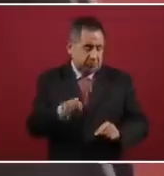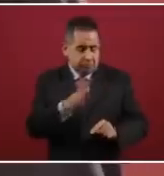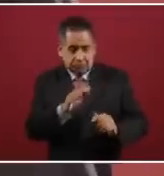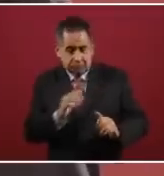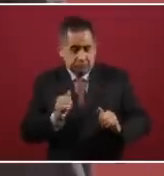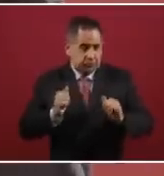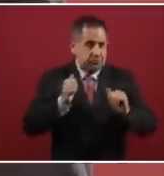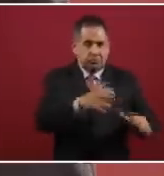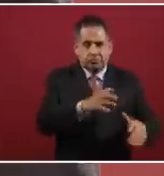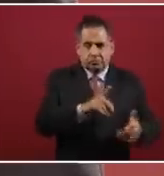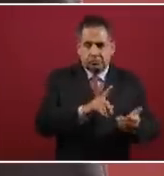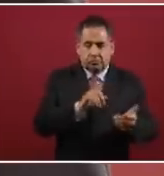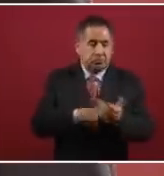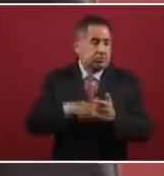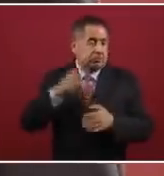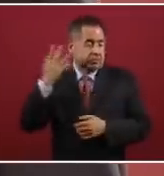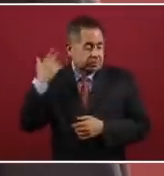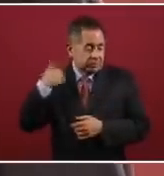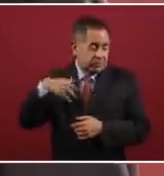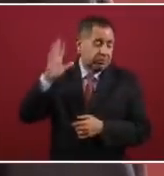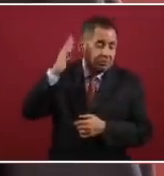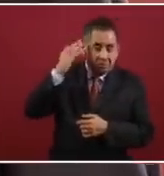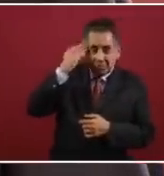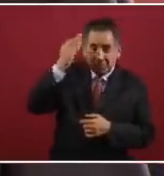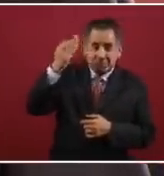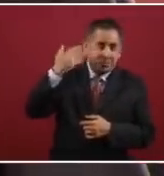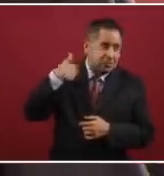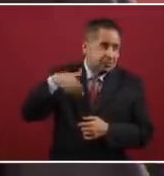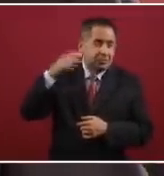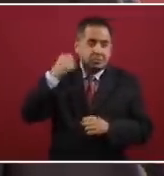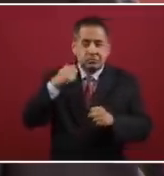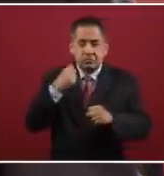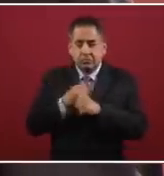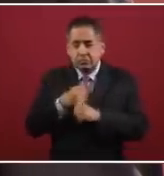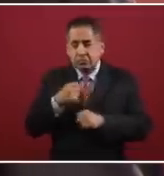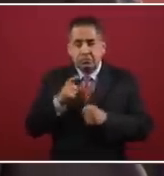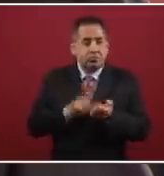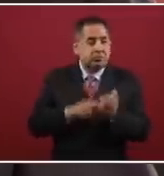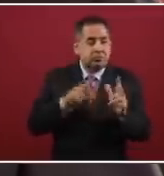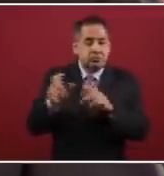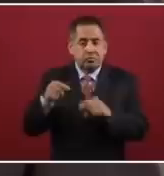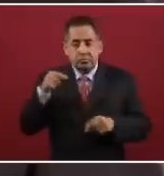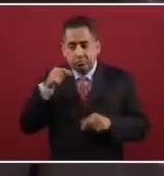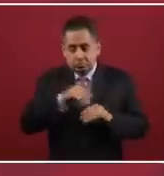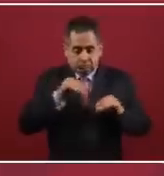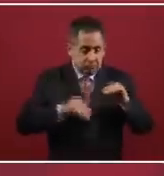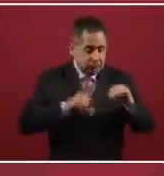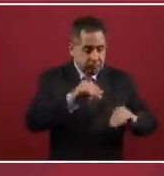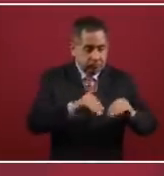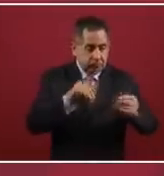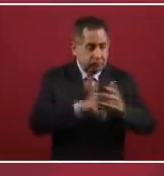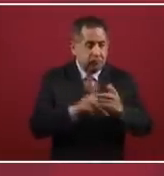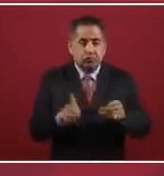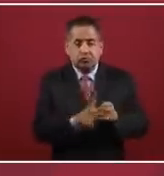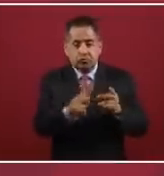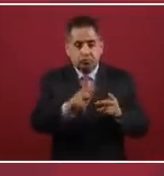En aquel entonces, allá en la sierra, se creó este emporio